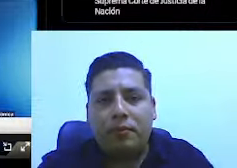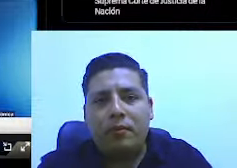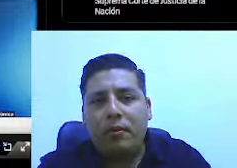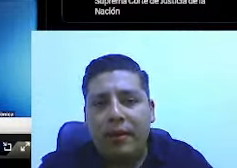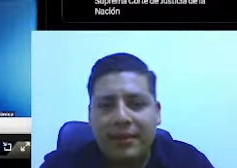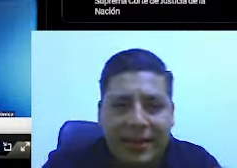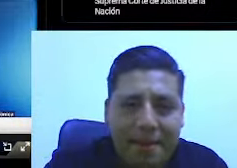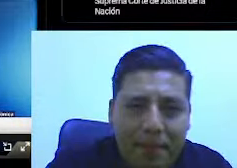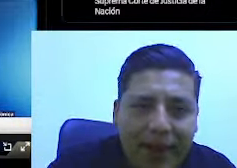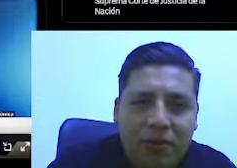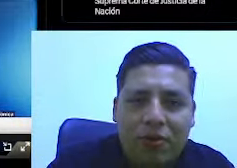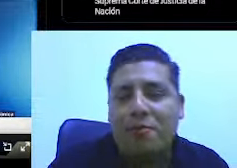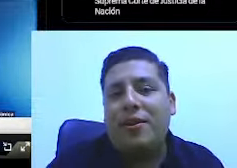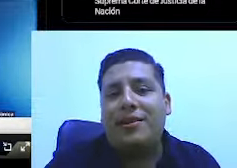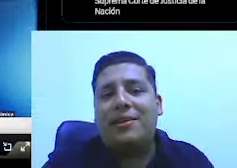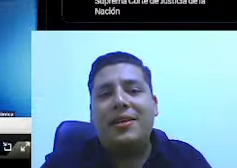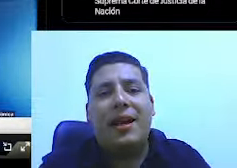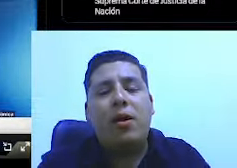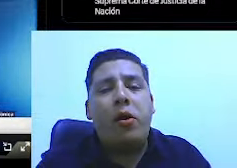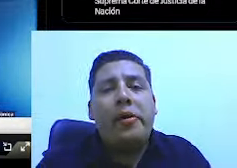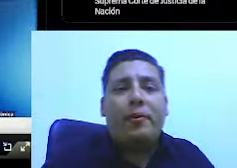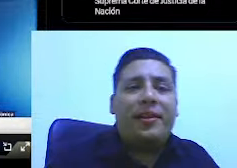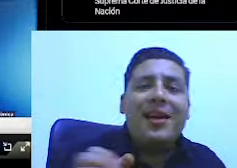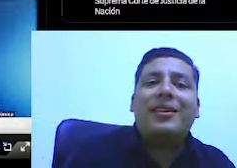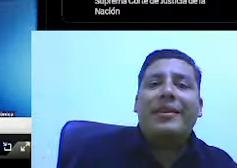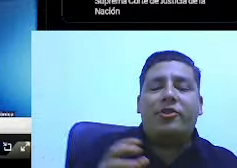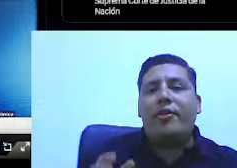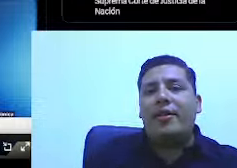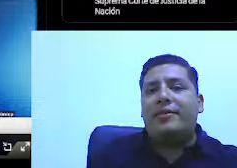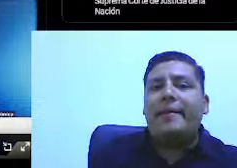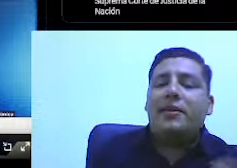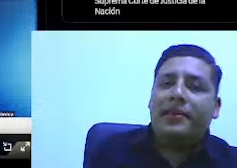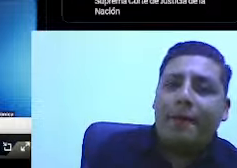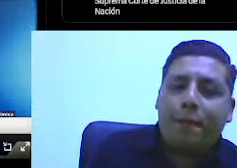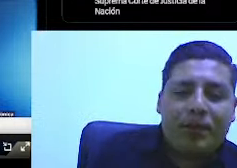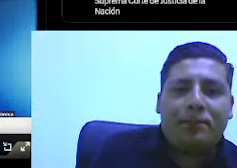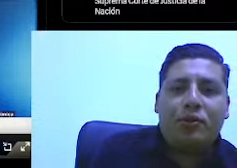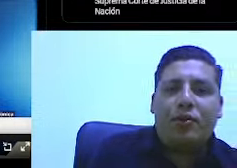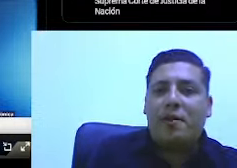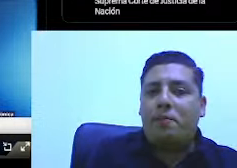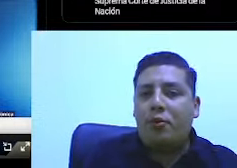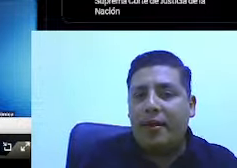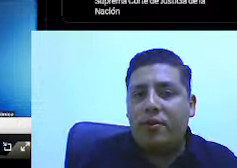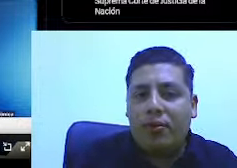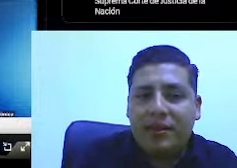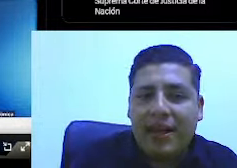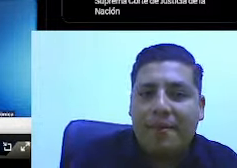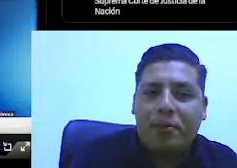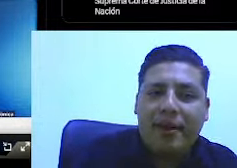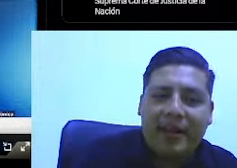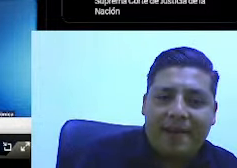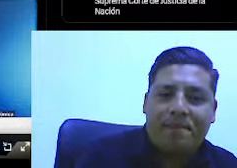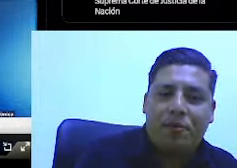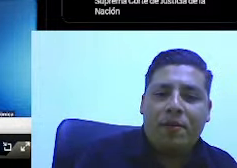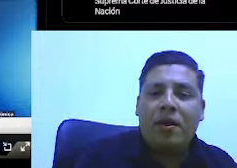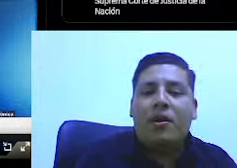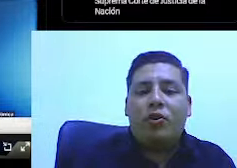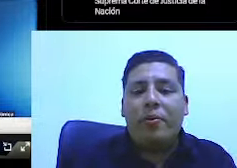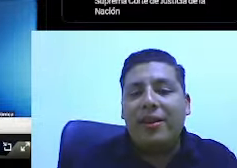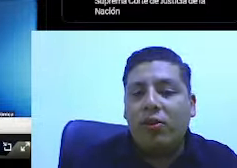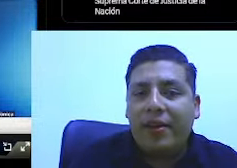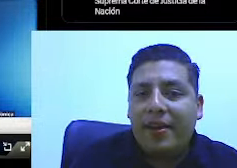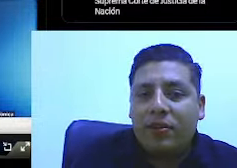tiempo. Sin embargo, como les decía, pues las traiciones ya iniciaron dentro del Poder Judicial. Por